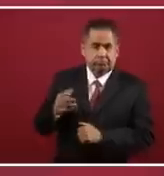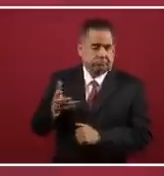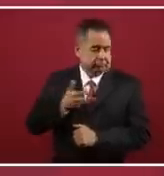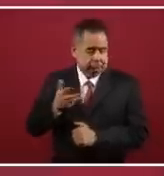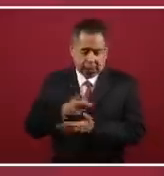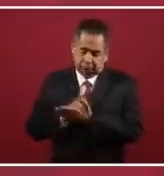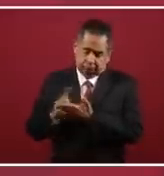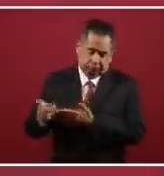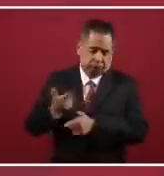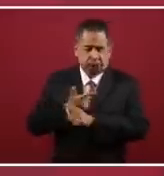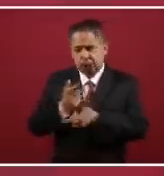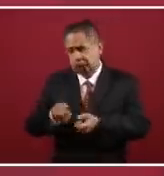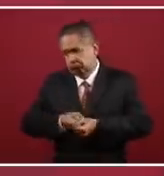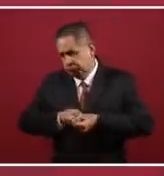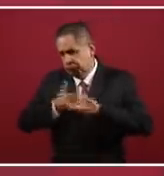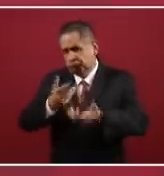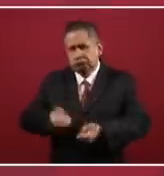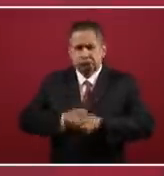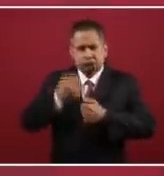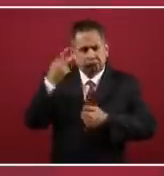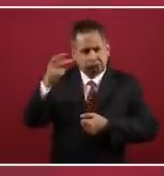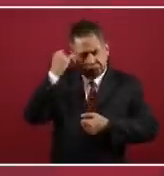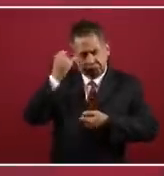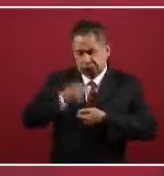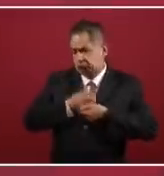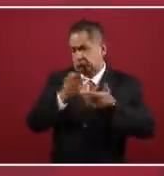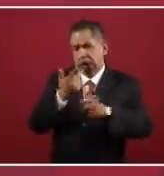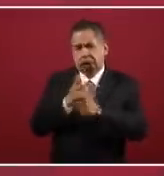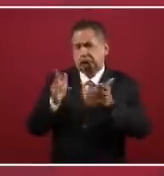derecho de expresarse, de manifestarse,